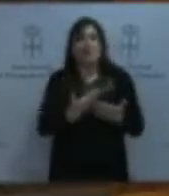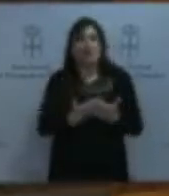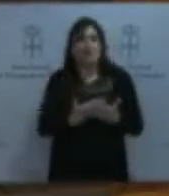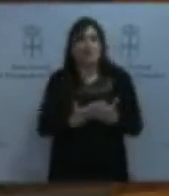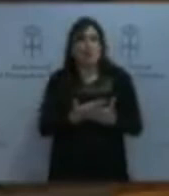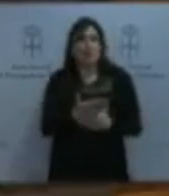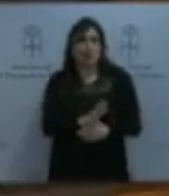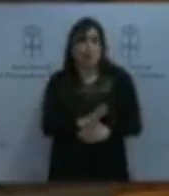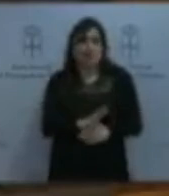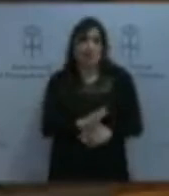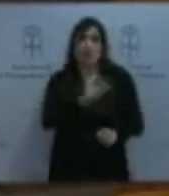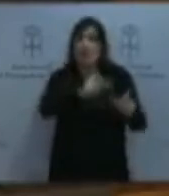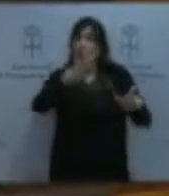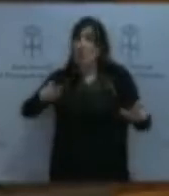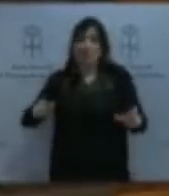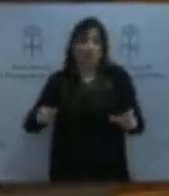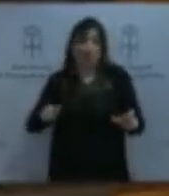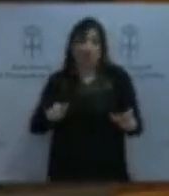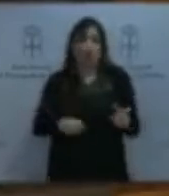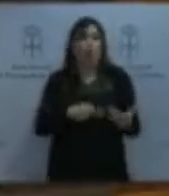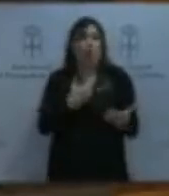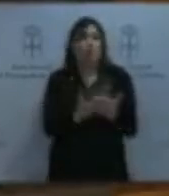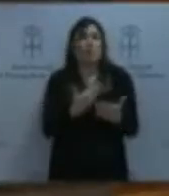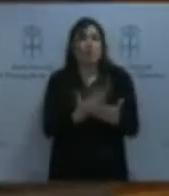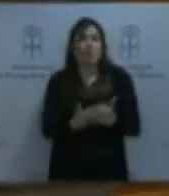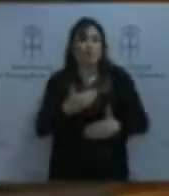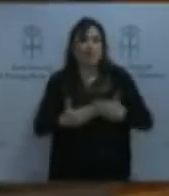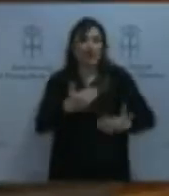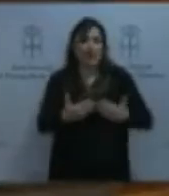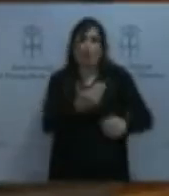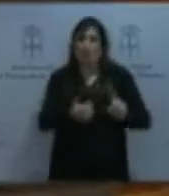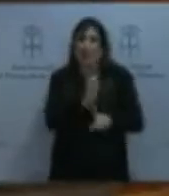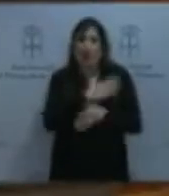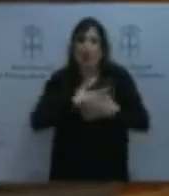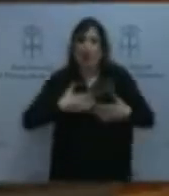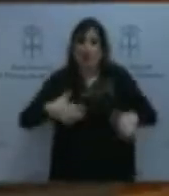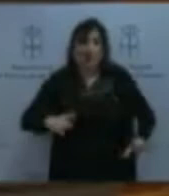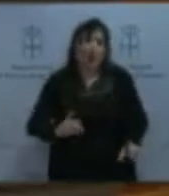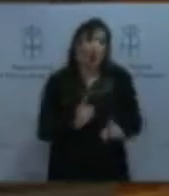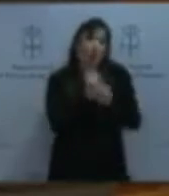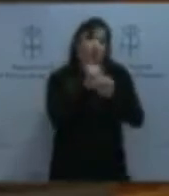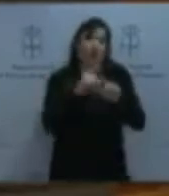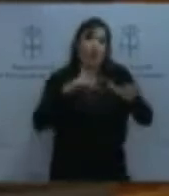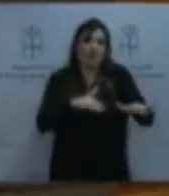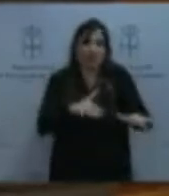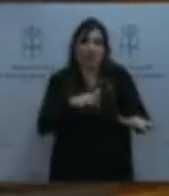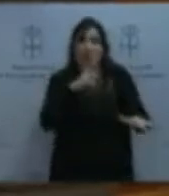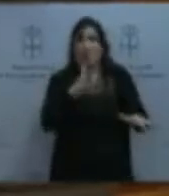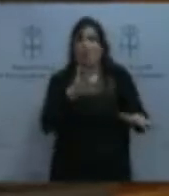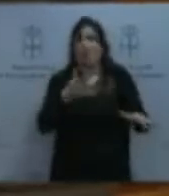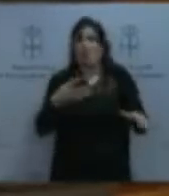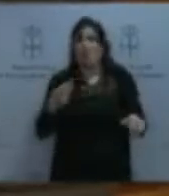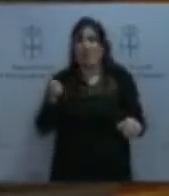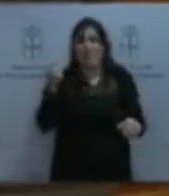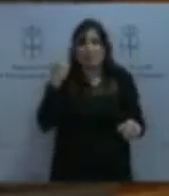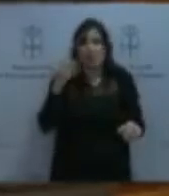la movilización social, ya sea contra los recortes en las pensiones o con la brecha salarial, los que ha empujado las cifras de un presupuesto que se decía imposible y que,